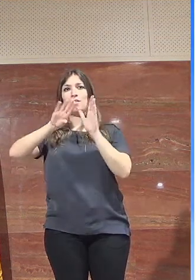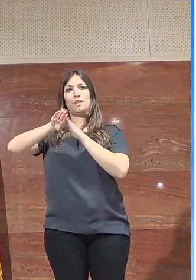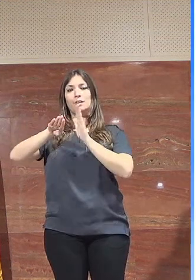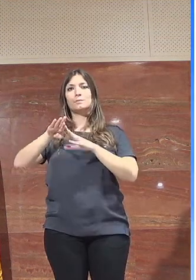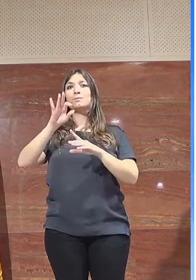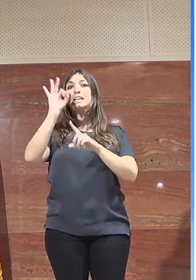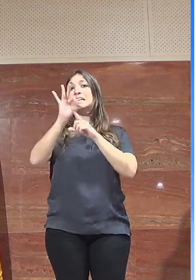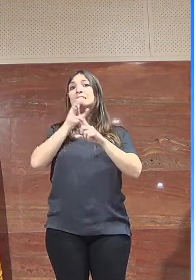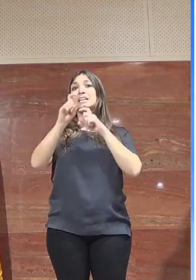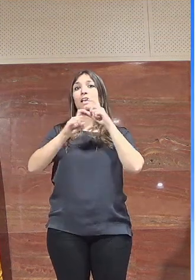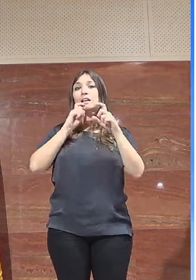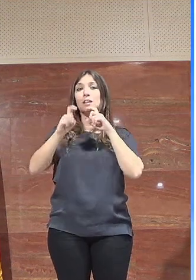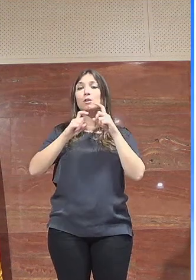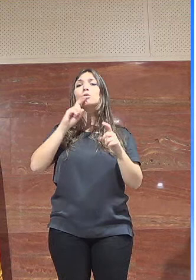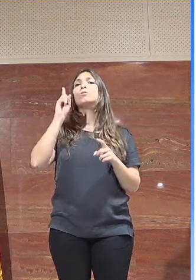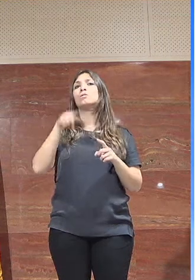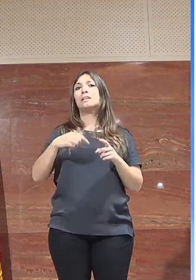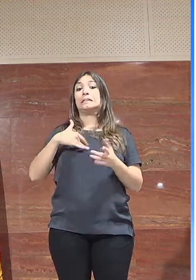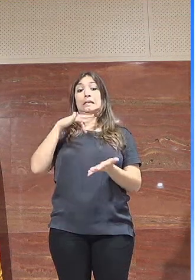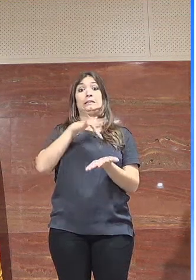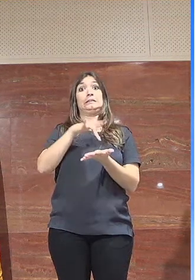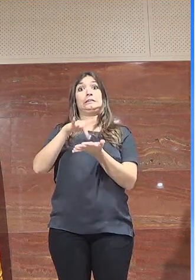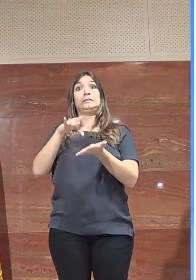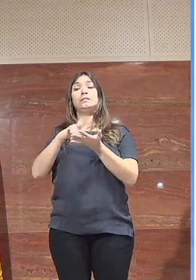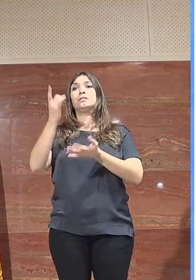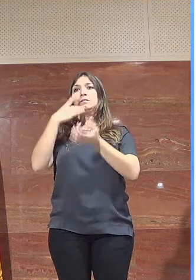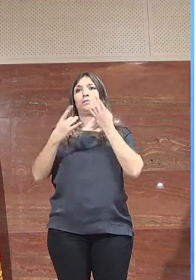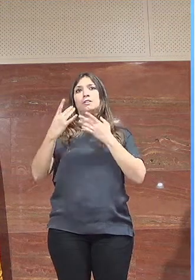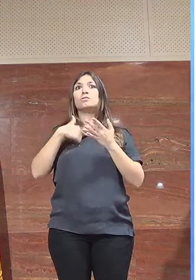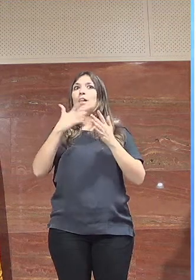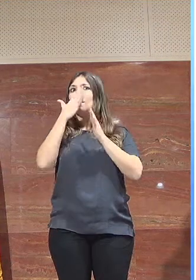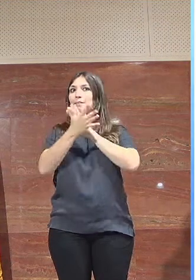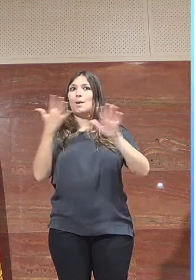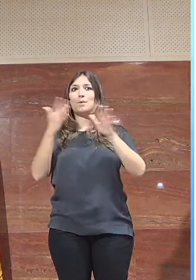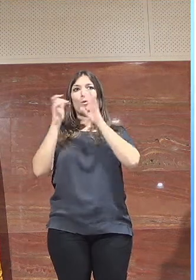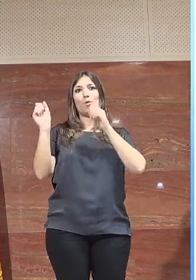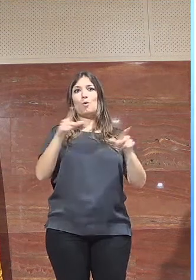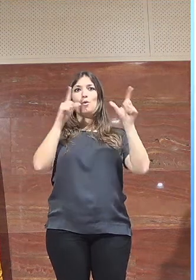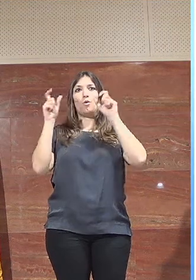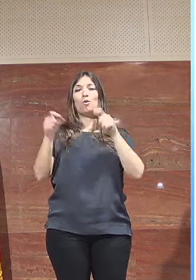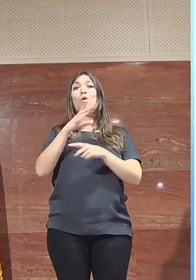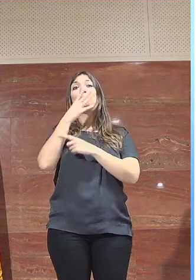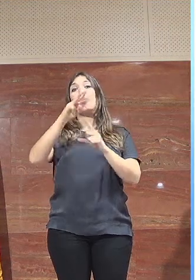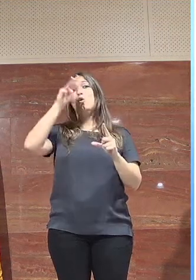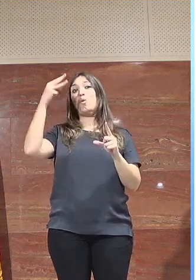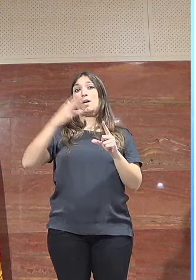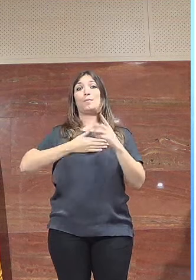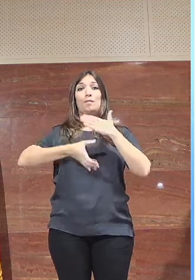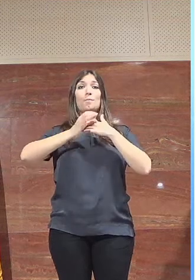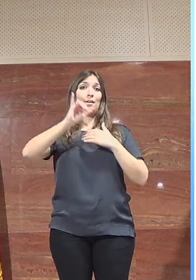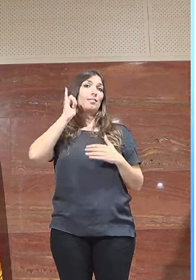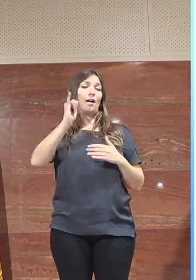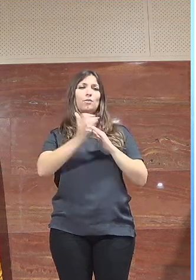Señalización. Y las prácticas que hemos recibido, voy a ir pasándolas rápido porque las tenéis en la página web del